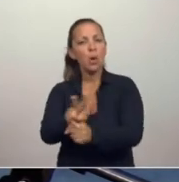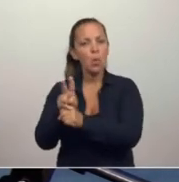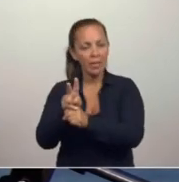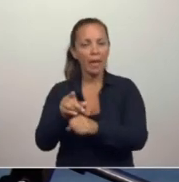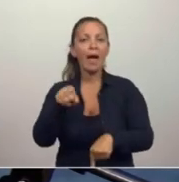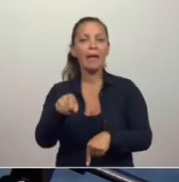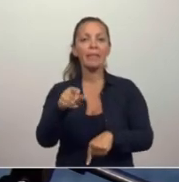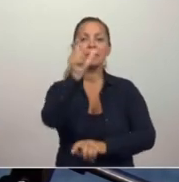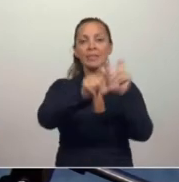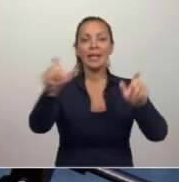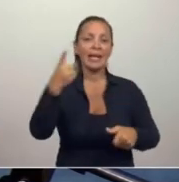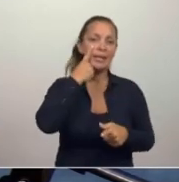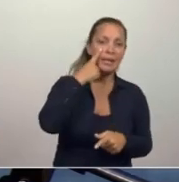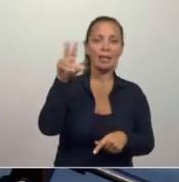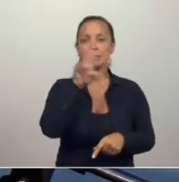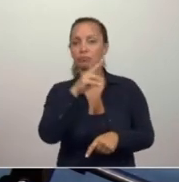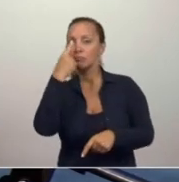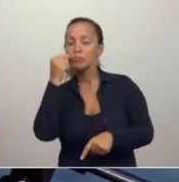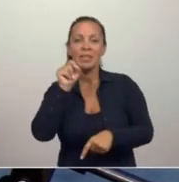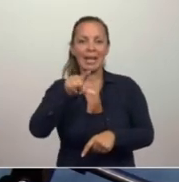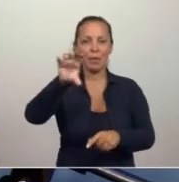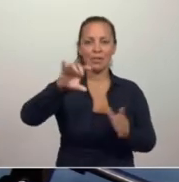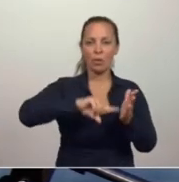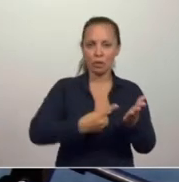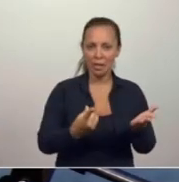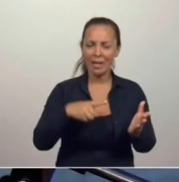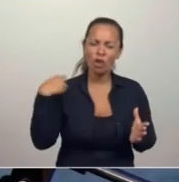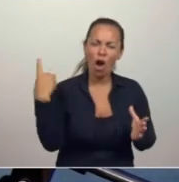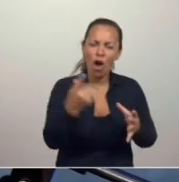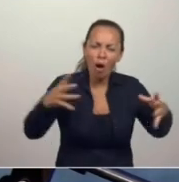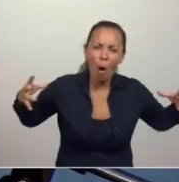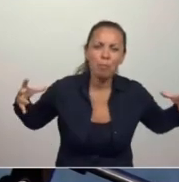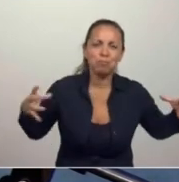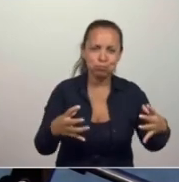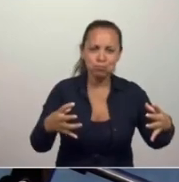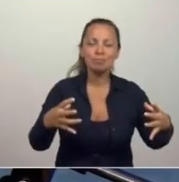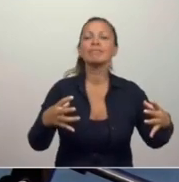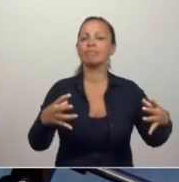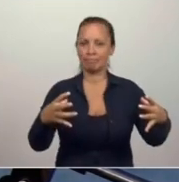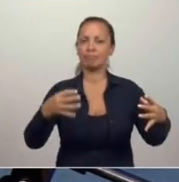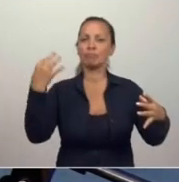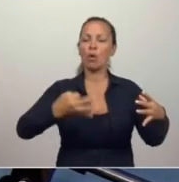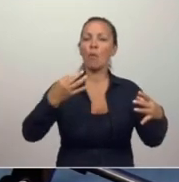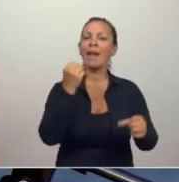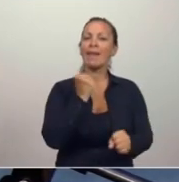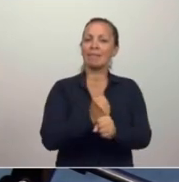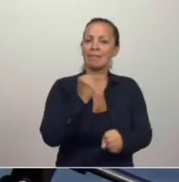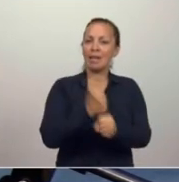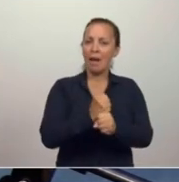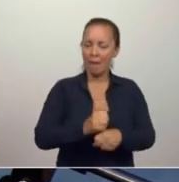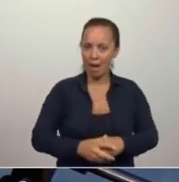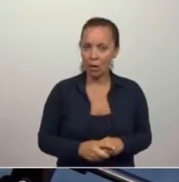los intendentes intendentes de la provincia de Buenos Aires hemos conformado un gran equipo que ha